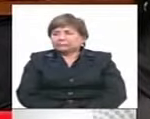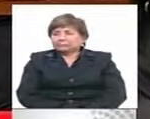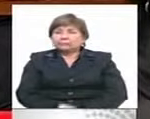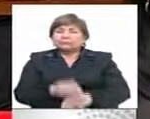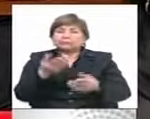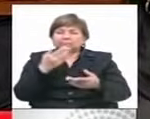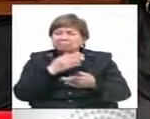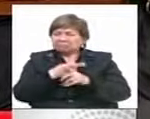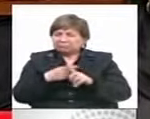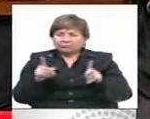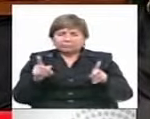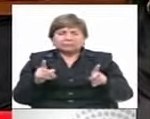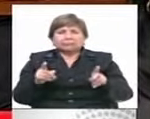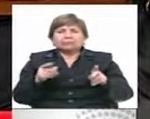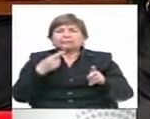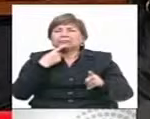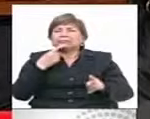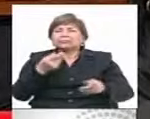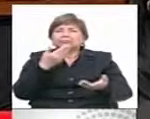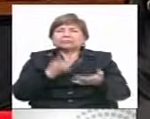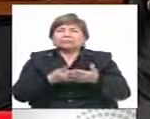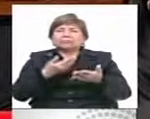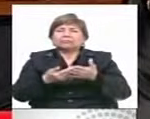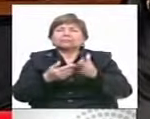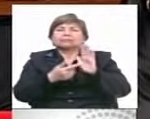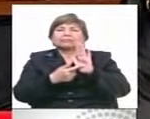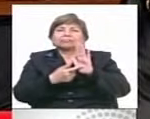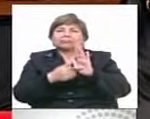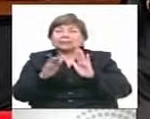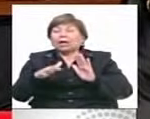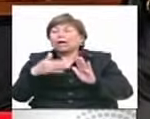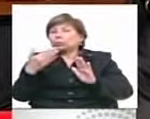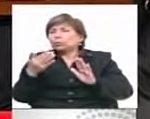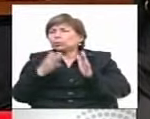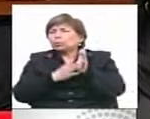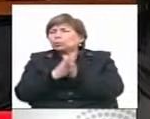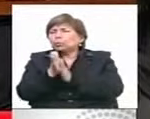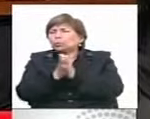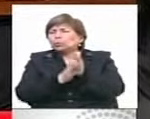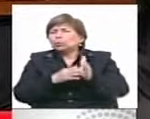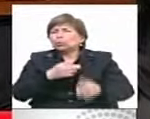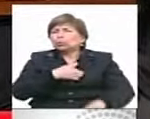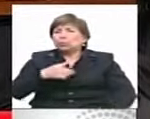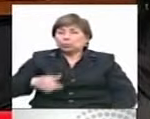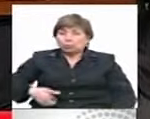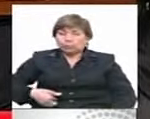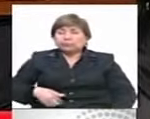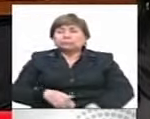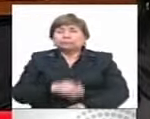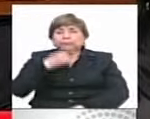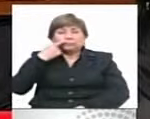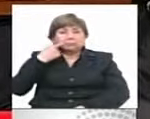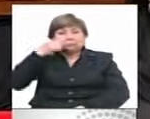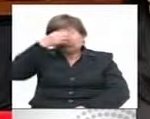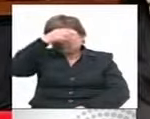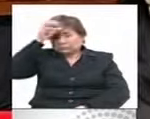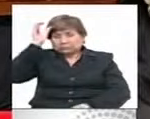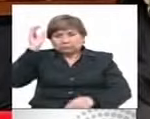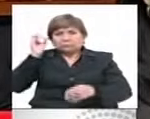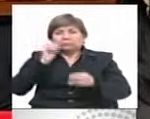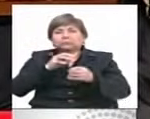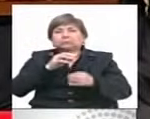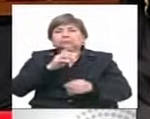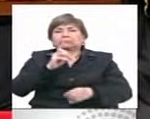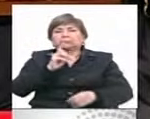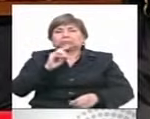Por el contrario, somos testigos que existe un ánimo del presidente de petardear la